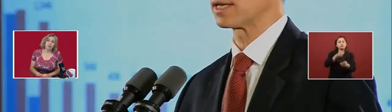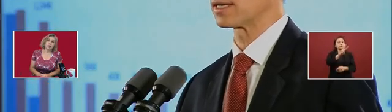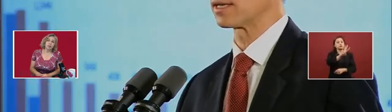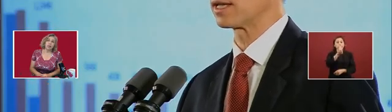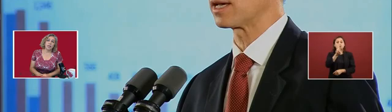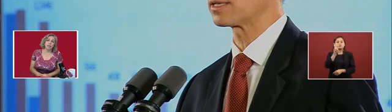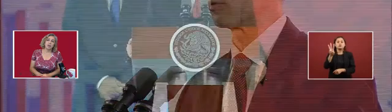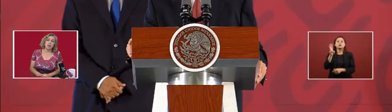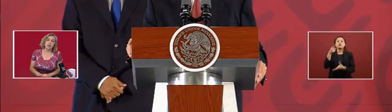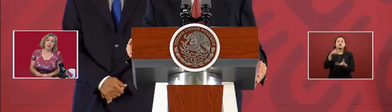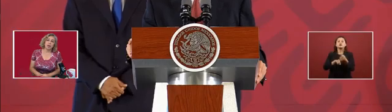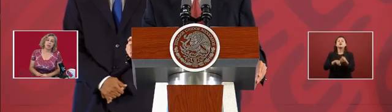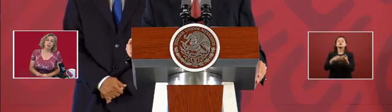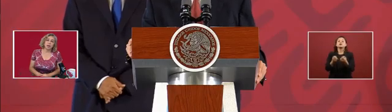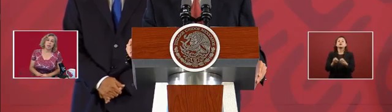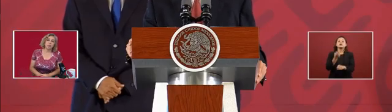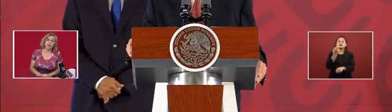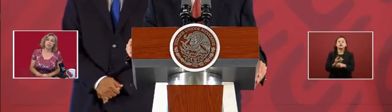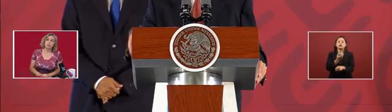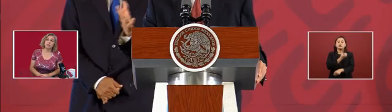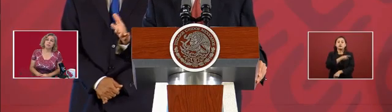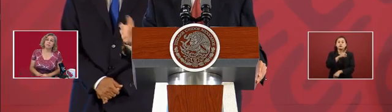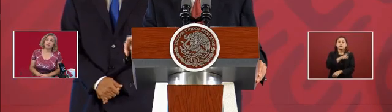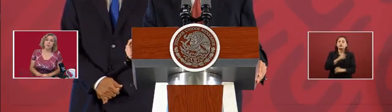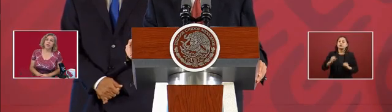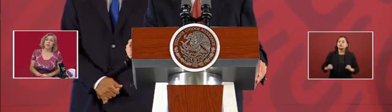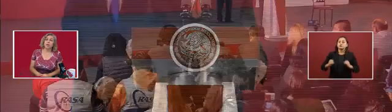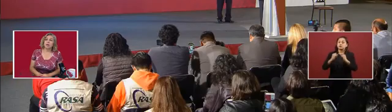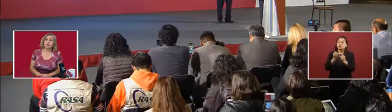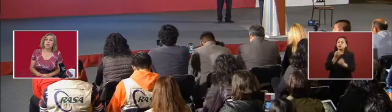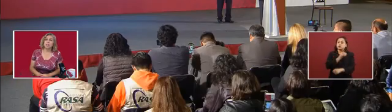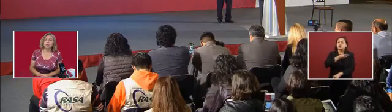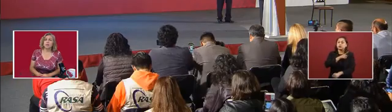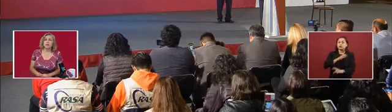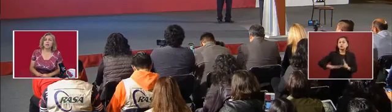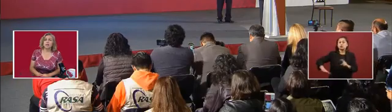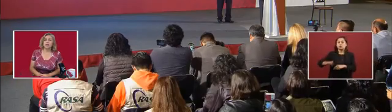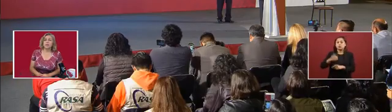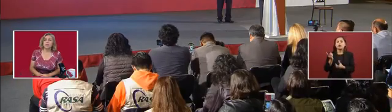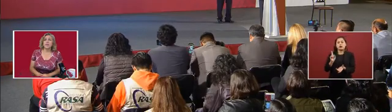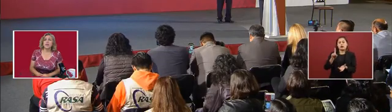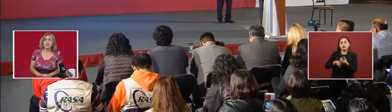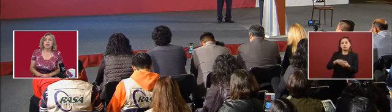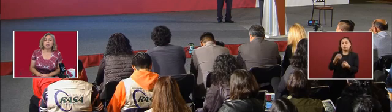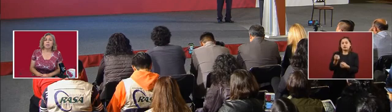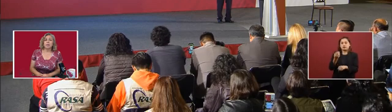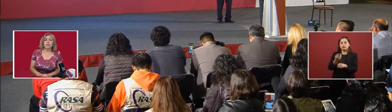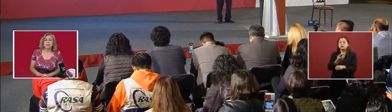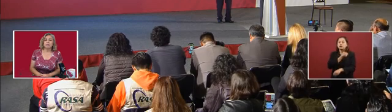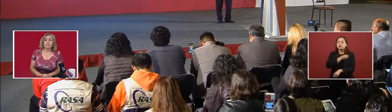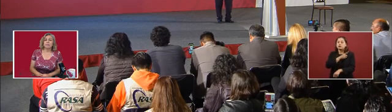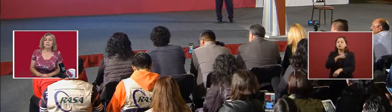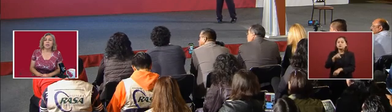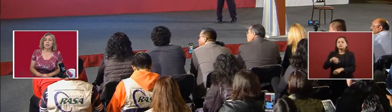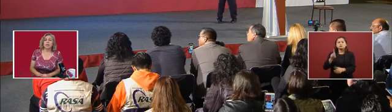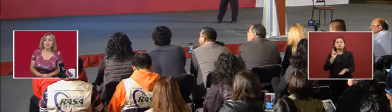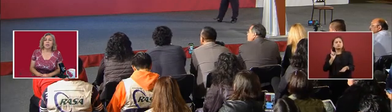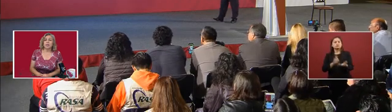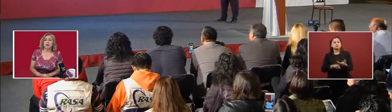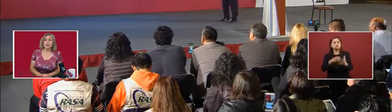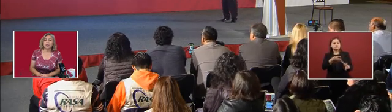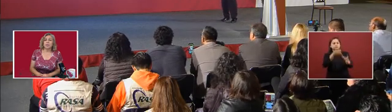Y va a ser un curso en línea, and it's going to be personal de course in salud, line estén with atentos por favor en todas las health. regiones donde hay dengue, Please be porque ustedes van a aware poder